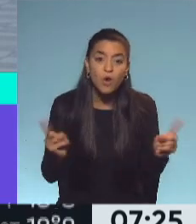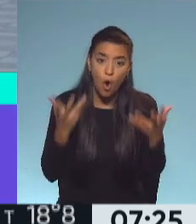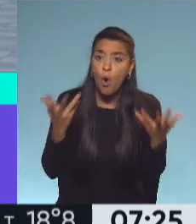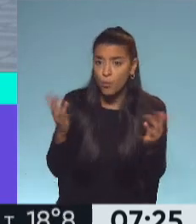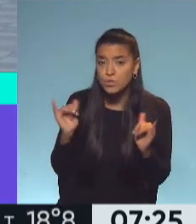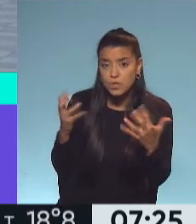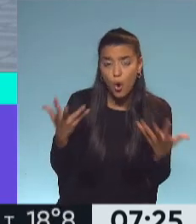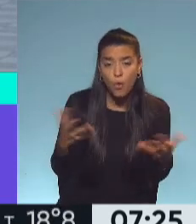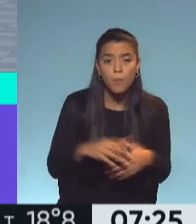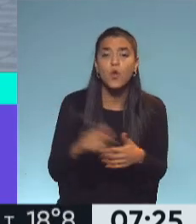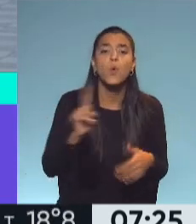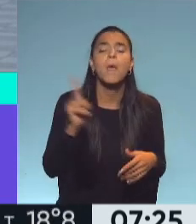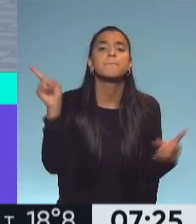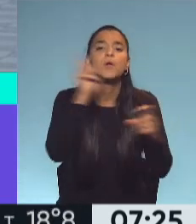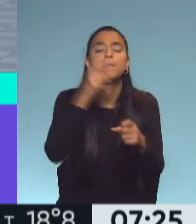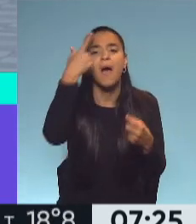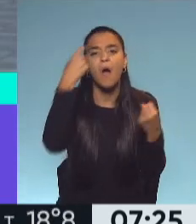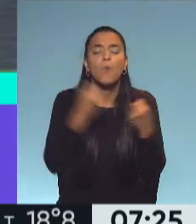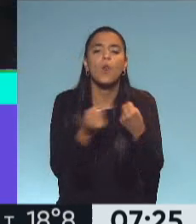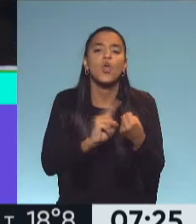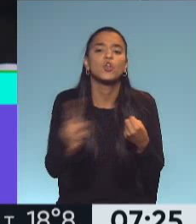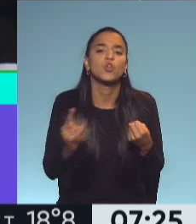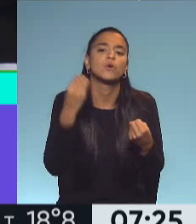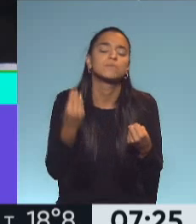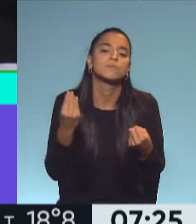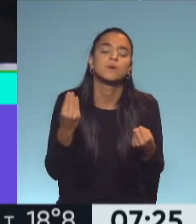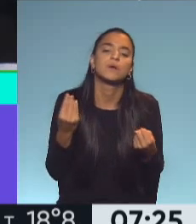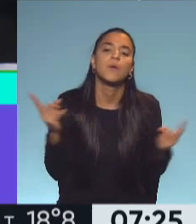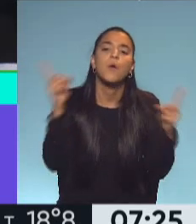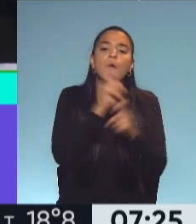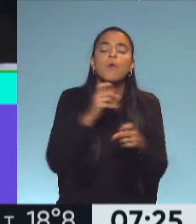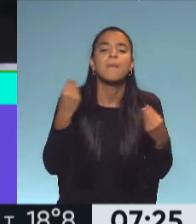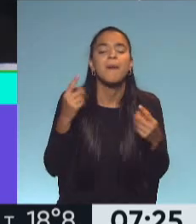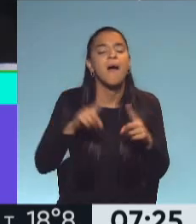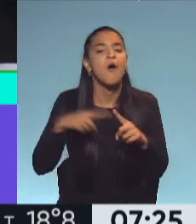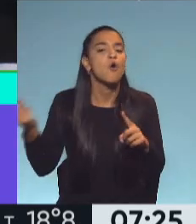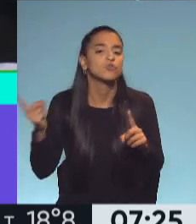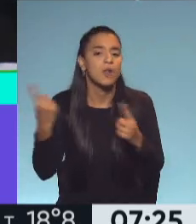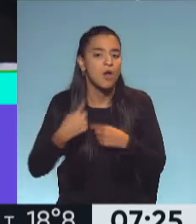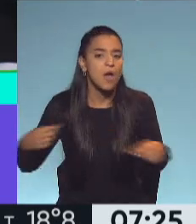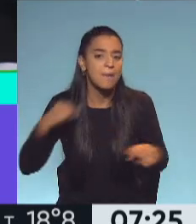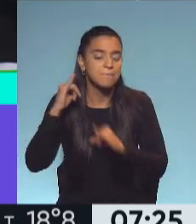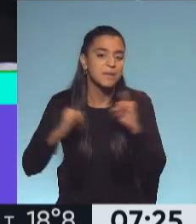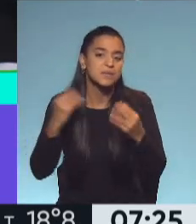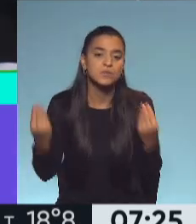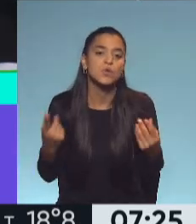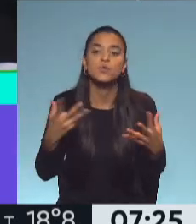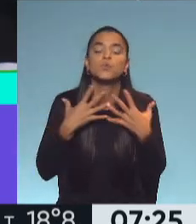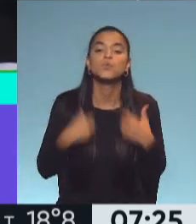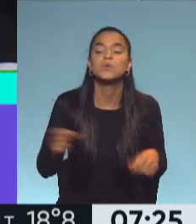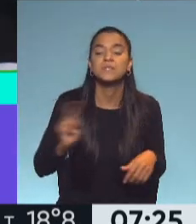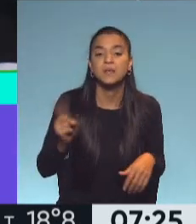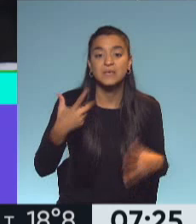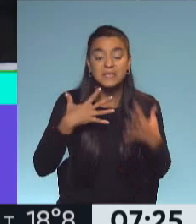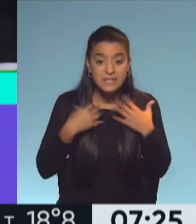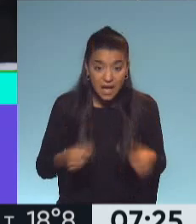supuesto, pero no es un problema de no acuerdo. Es un problema que tiene otro color, otra otra explicación que no es sanitaria. Desde el punto de